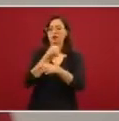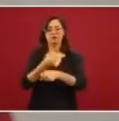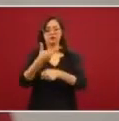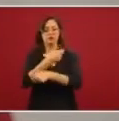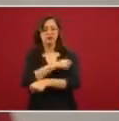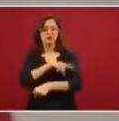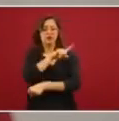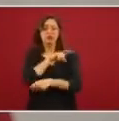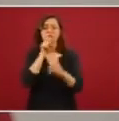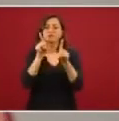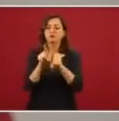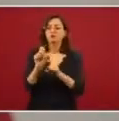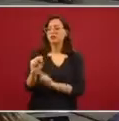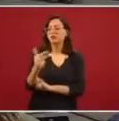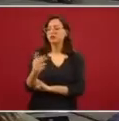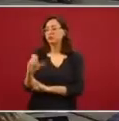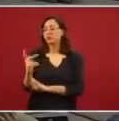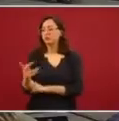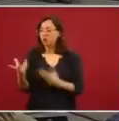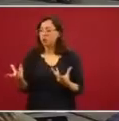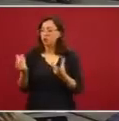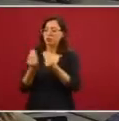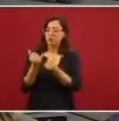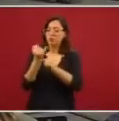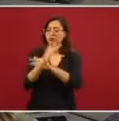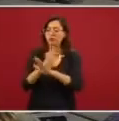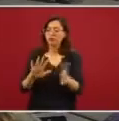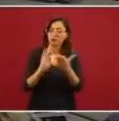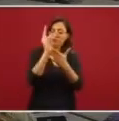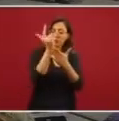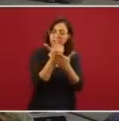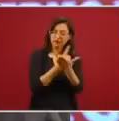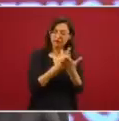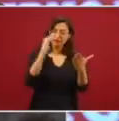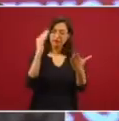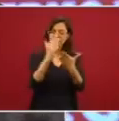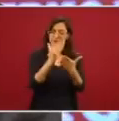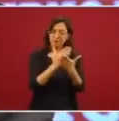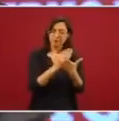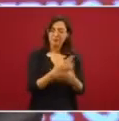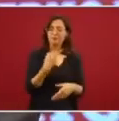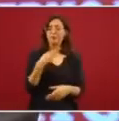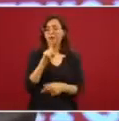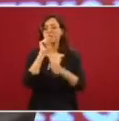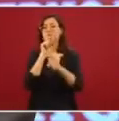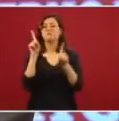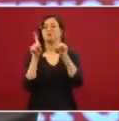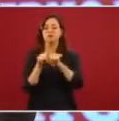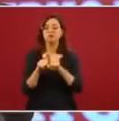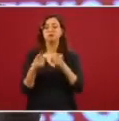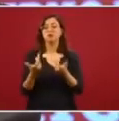el secretario de hacienda nos han estado ayudando a compilar estas listas pero además a facilitar el diálogo con el sector